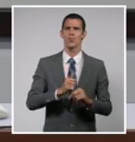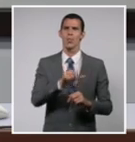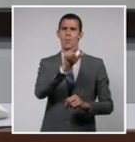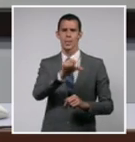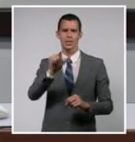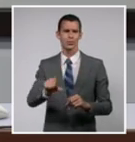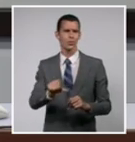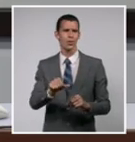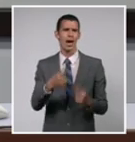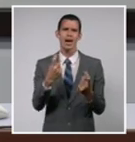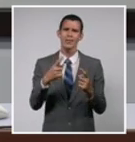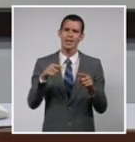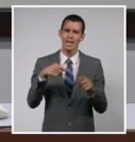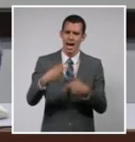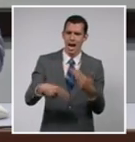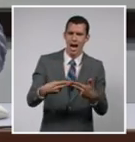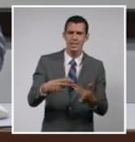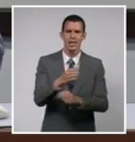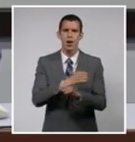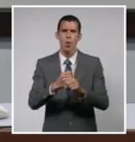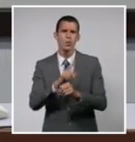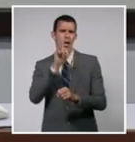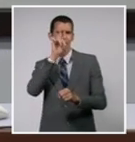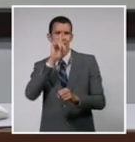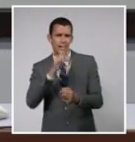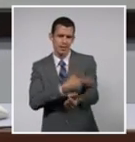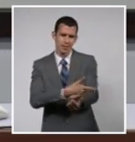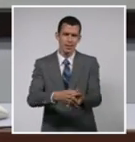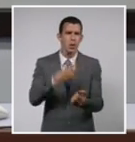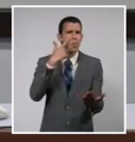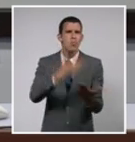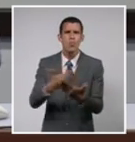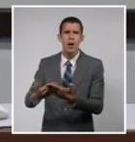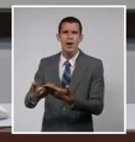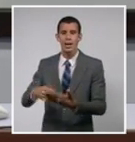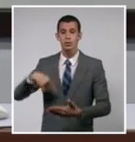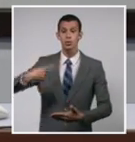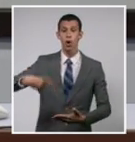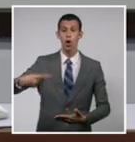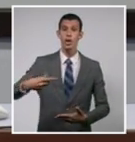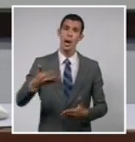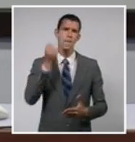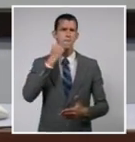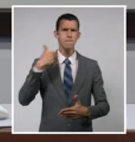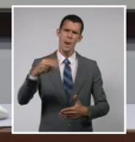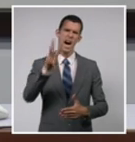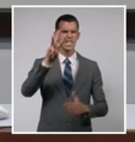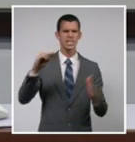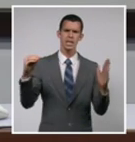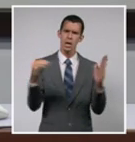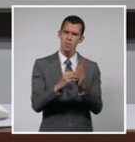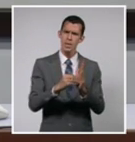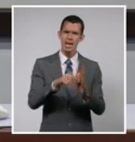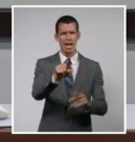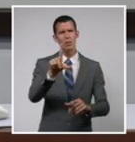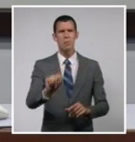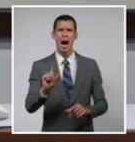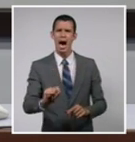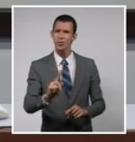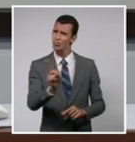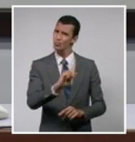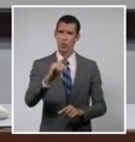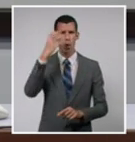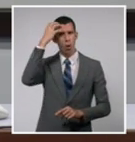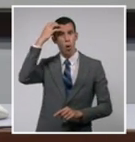lo necesario para hacer los PCR, la magnitud en que hacemos los PCR. Pero los PCR no son baratos, al país le cuestan mucho. Y a